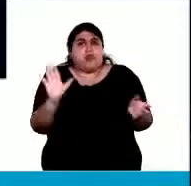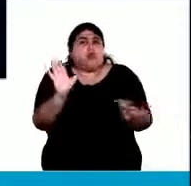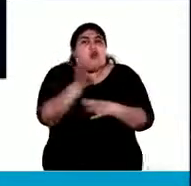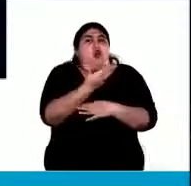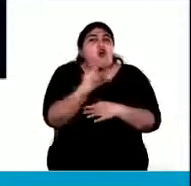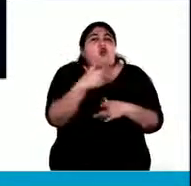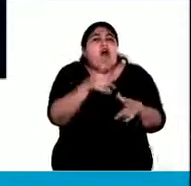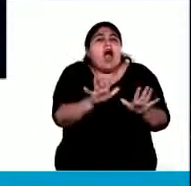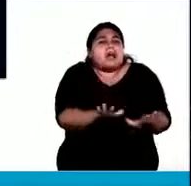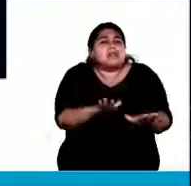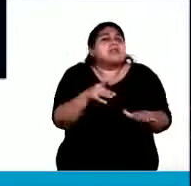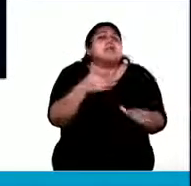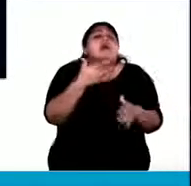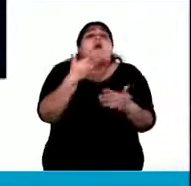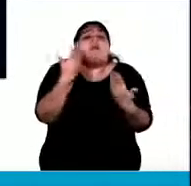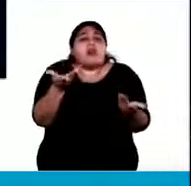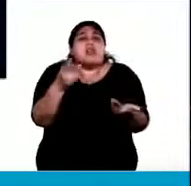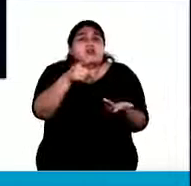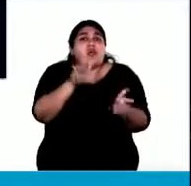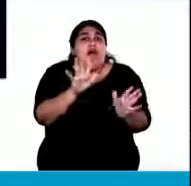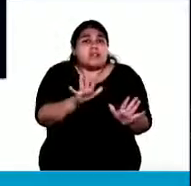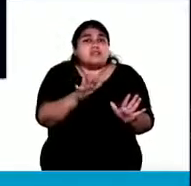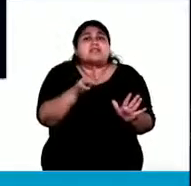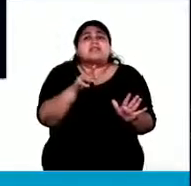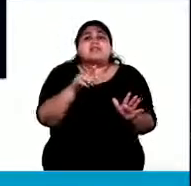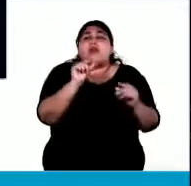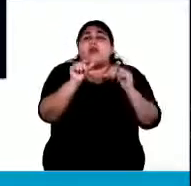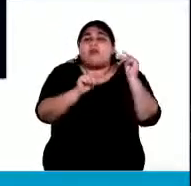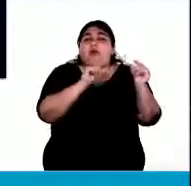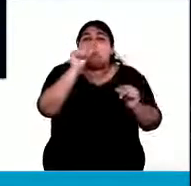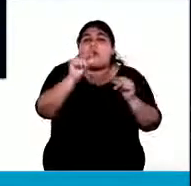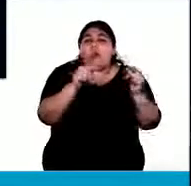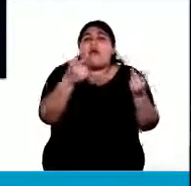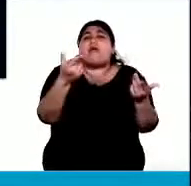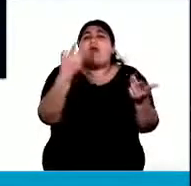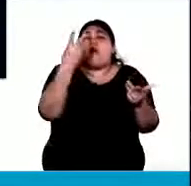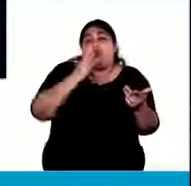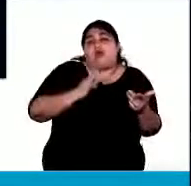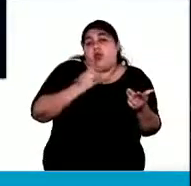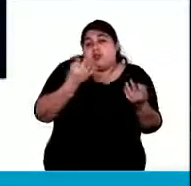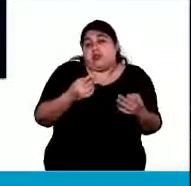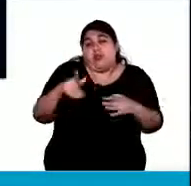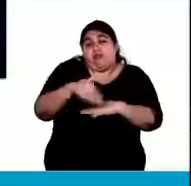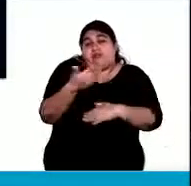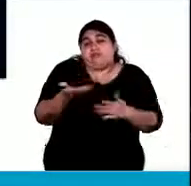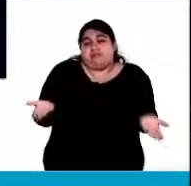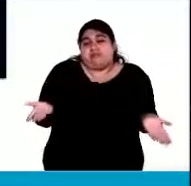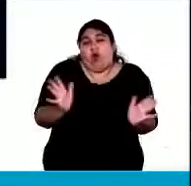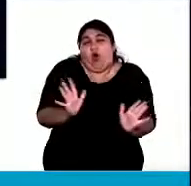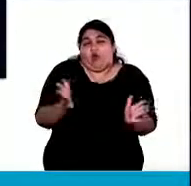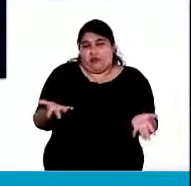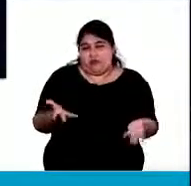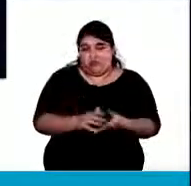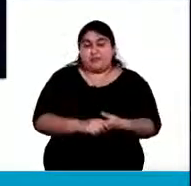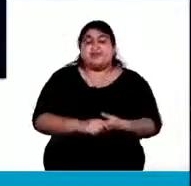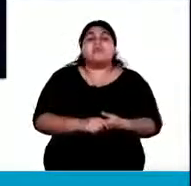todos, y también por eso fue que se fueron en 4 años. Digo, es